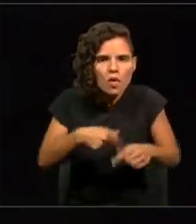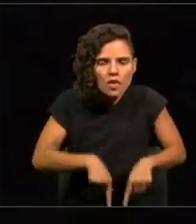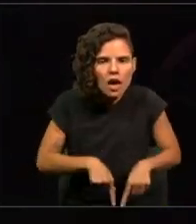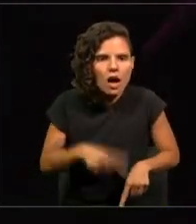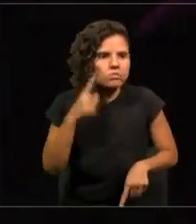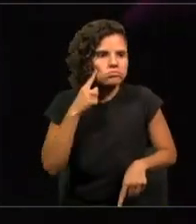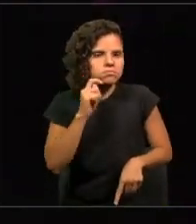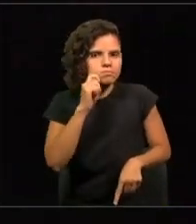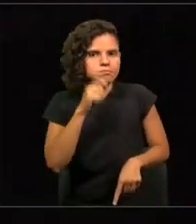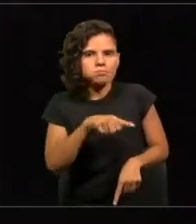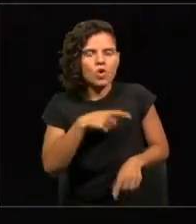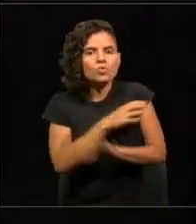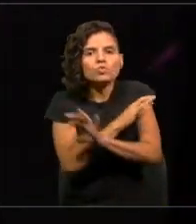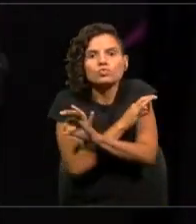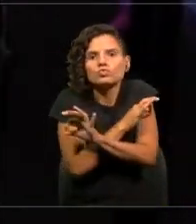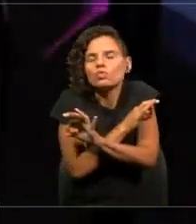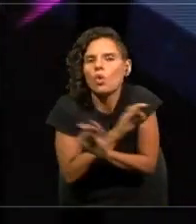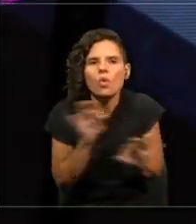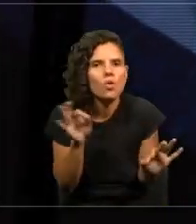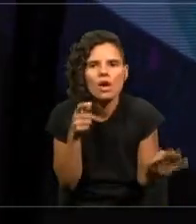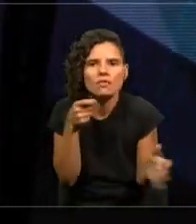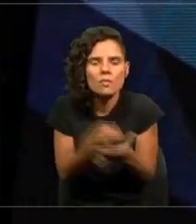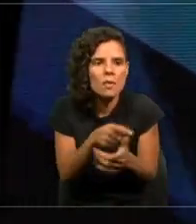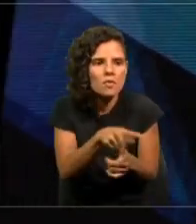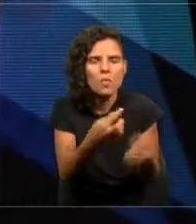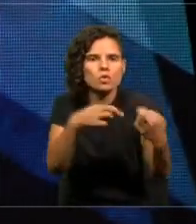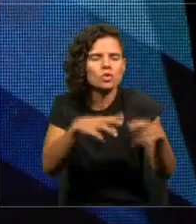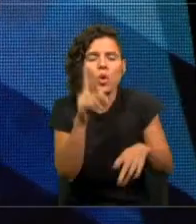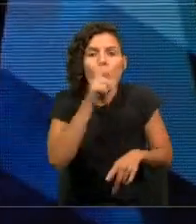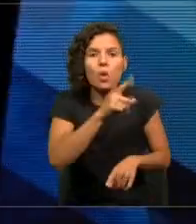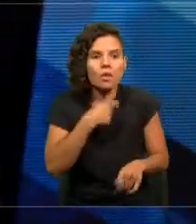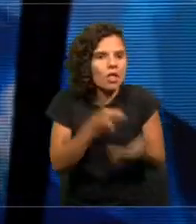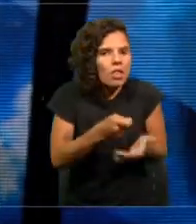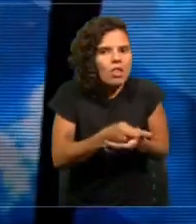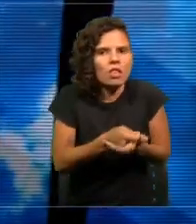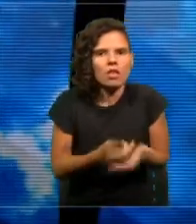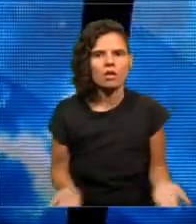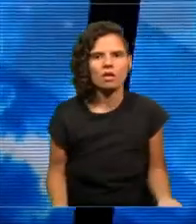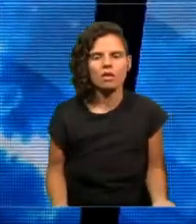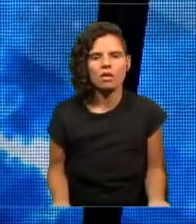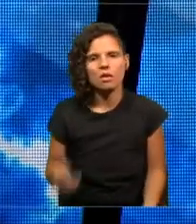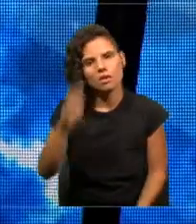comprarlo nunca porque esta es la última oportunidad que tenemos